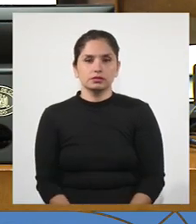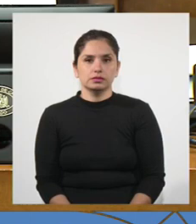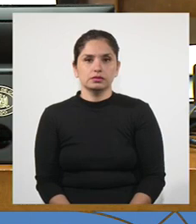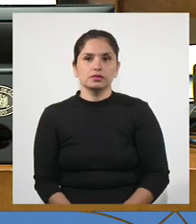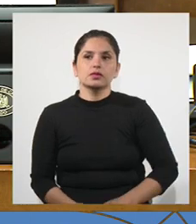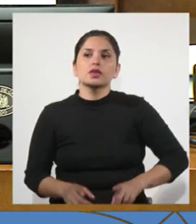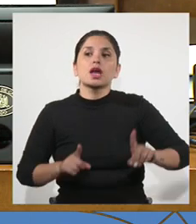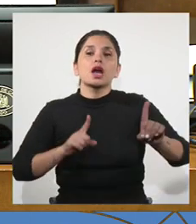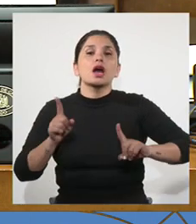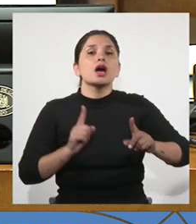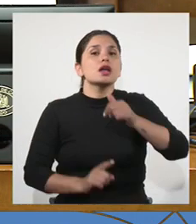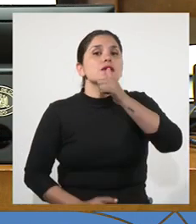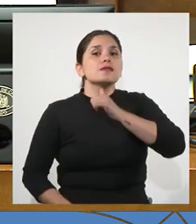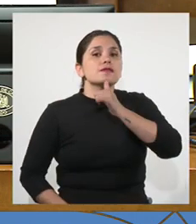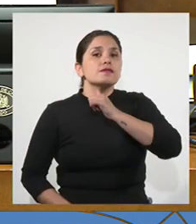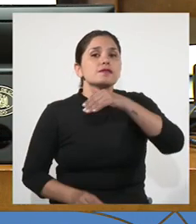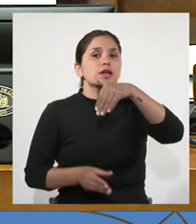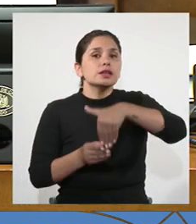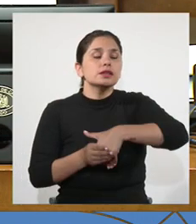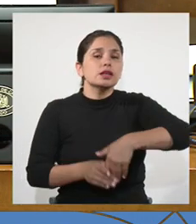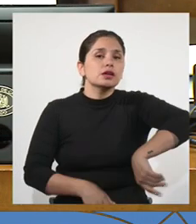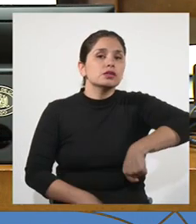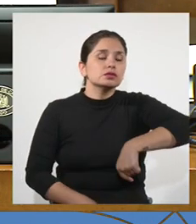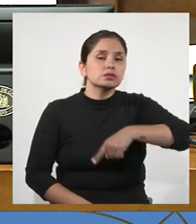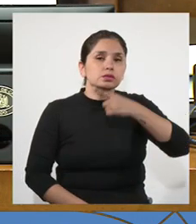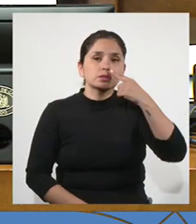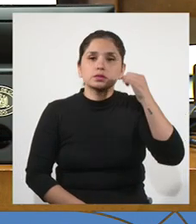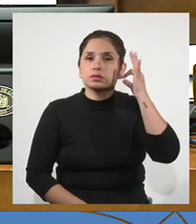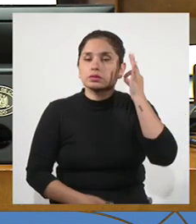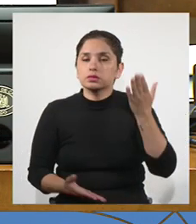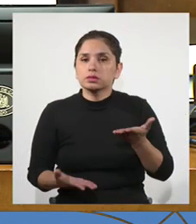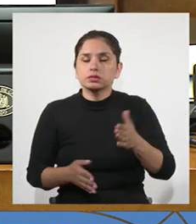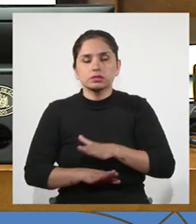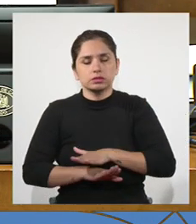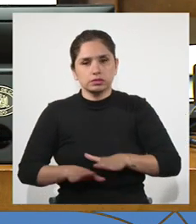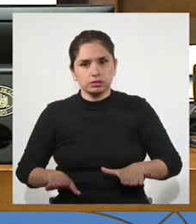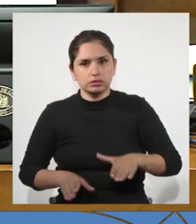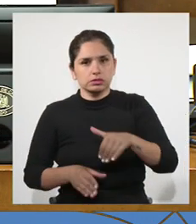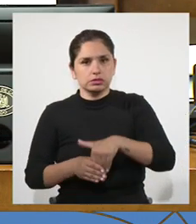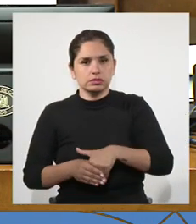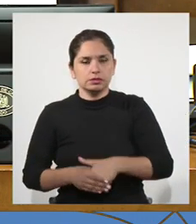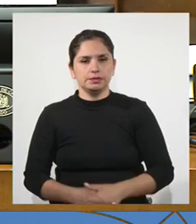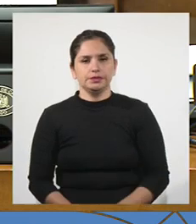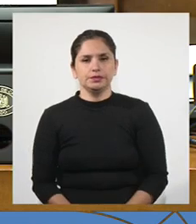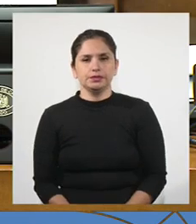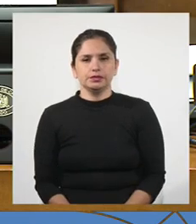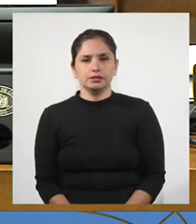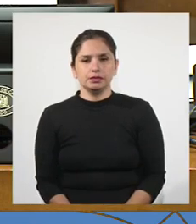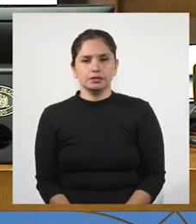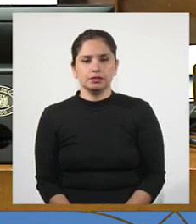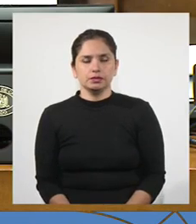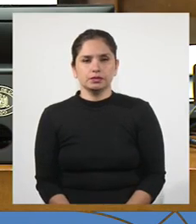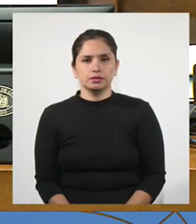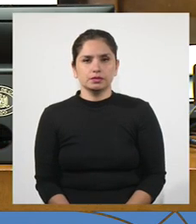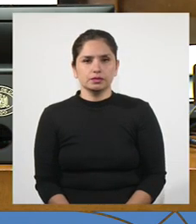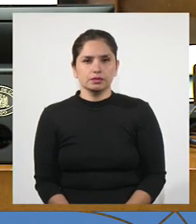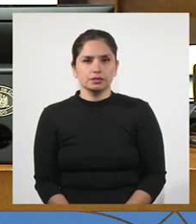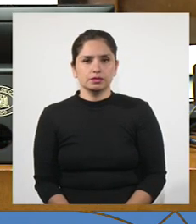¿Alguna señora senadora, señor senador, no ha emitido su voto? Terminado. Terminada la votación.